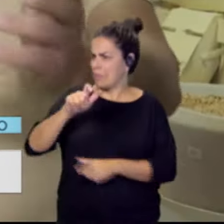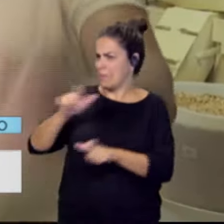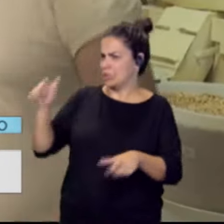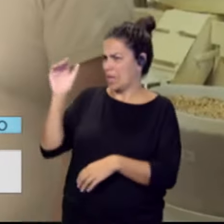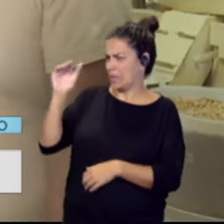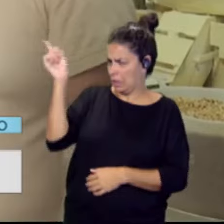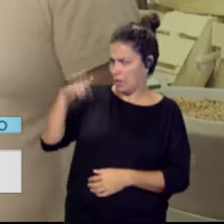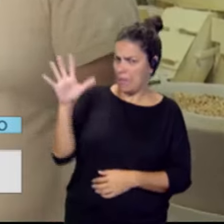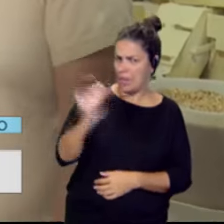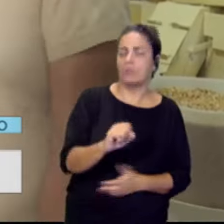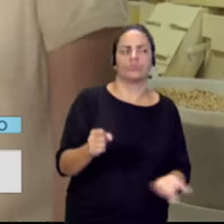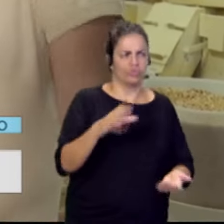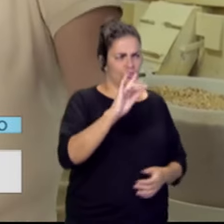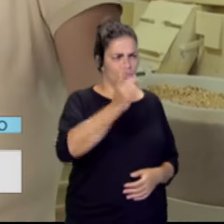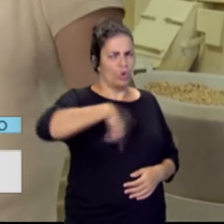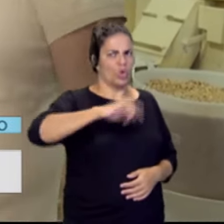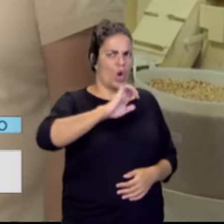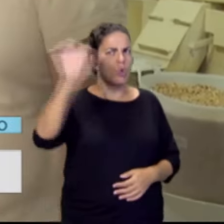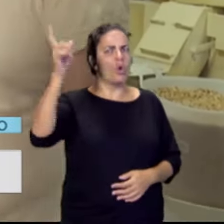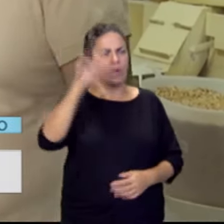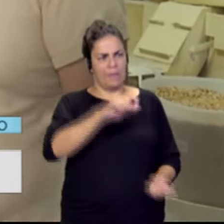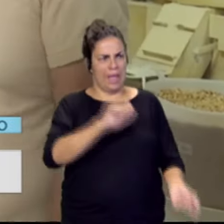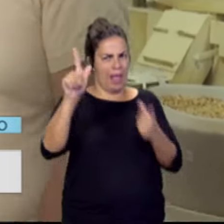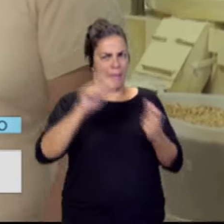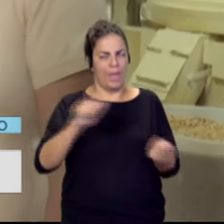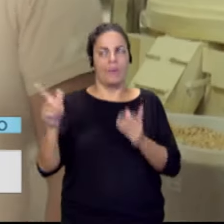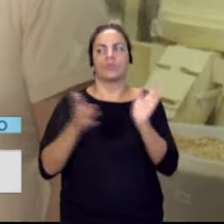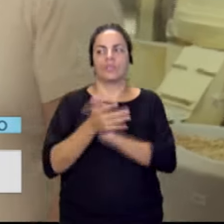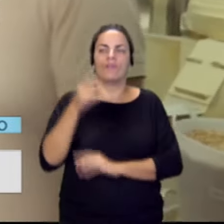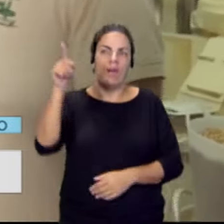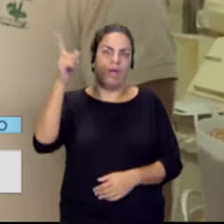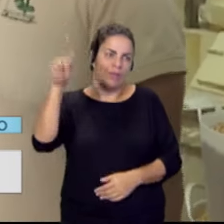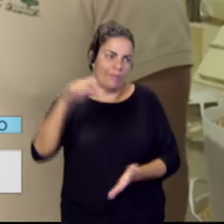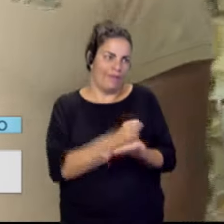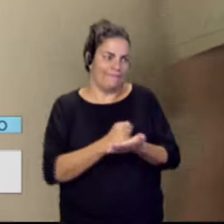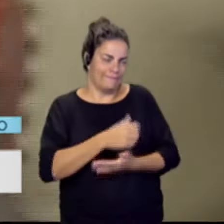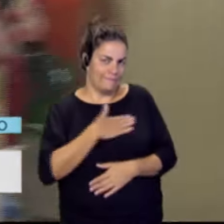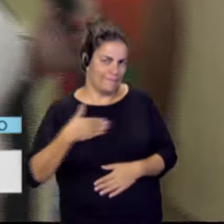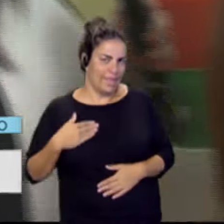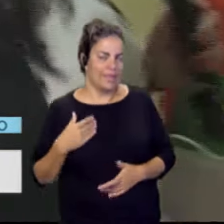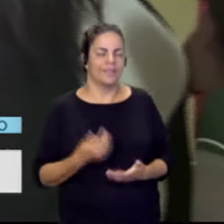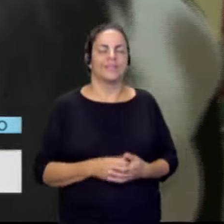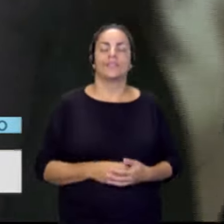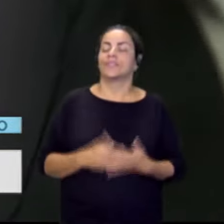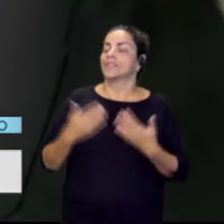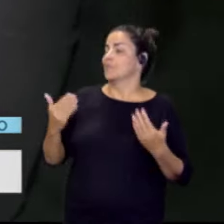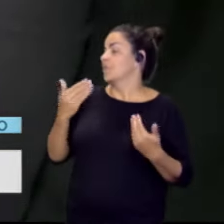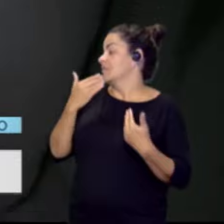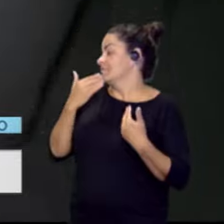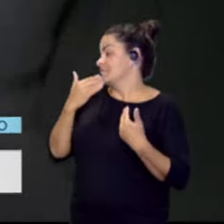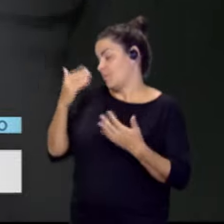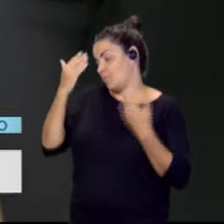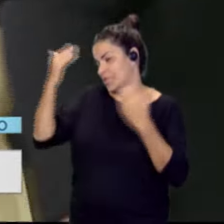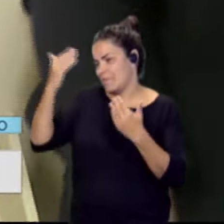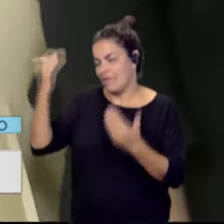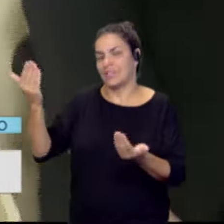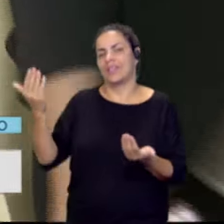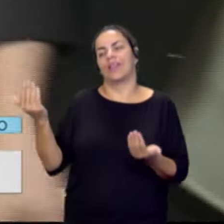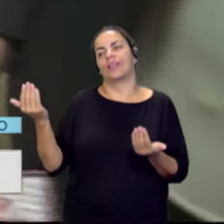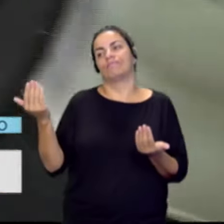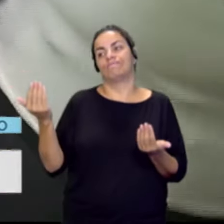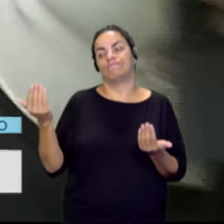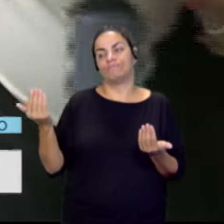vez hacemos más envíos a Europa. Eso significa de que alguien está apostando por el producto. Raico, muchísimas felicidades. Nosotros,